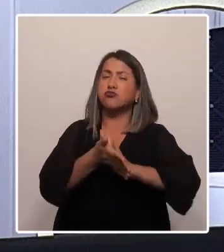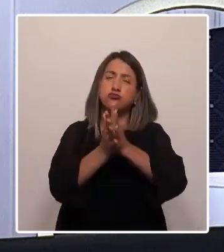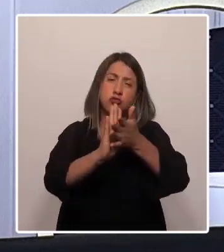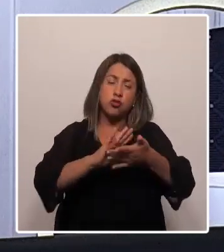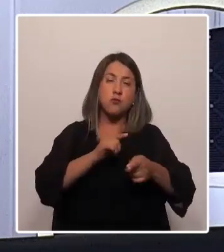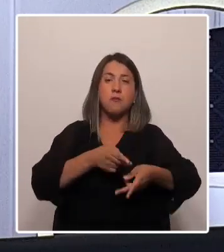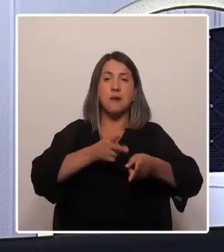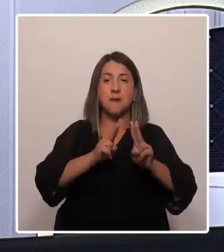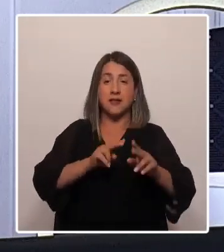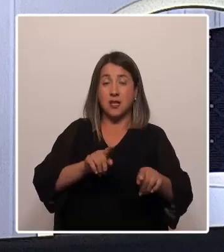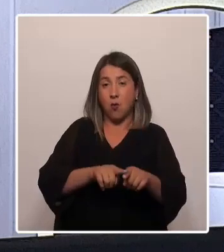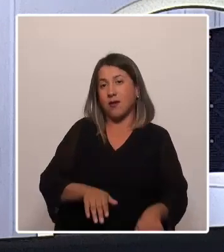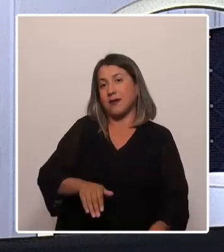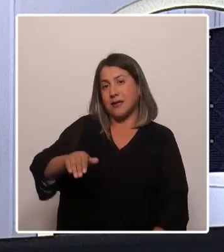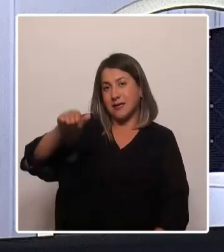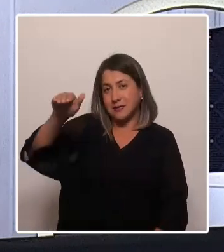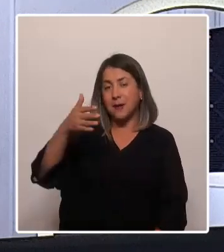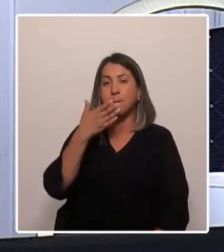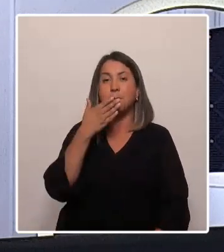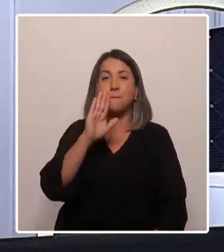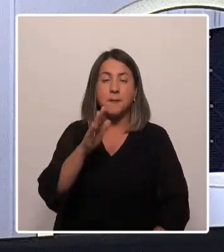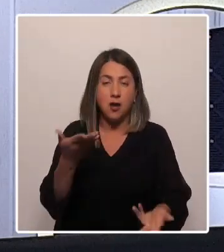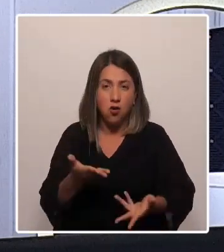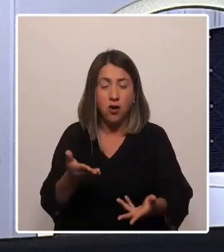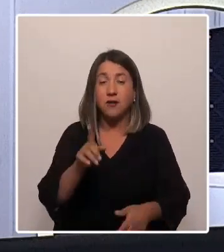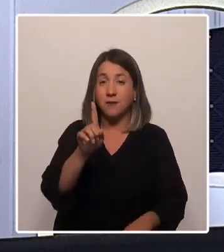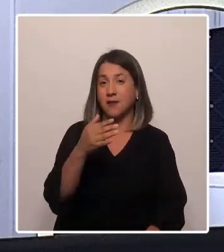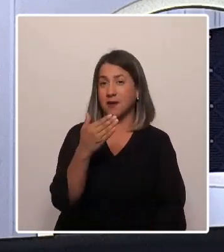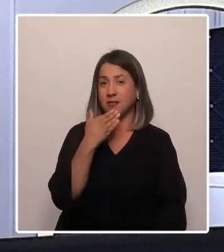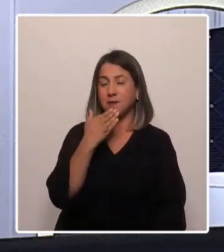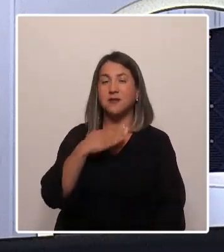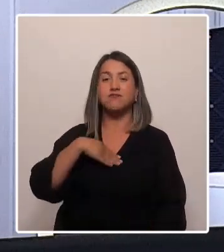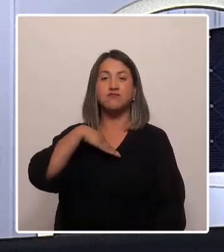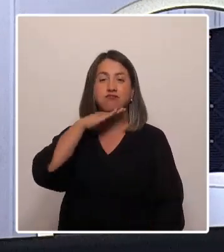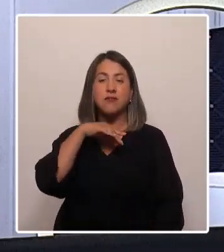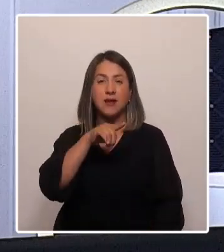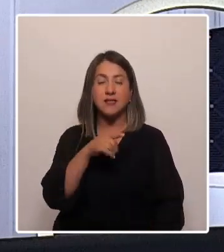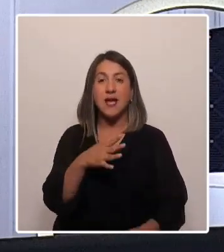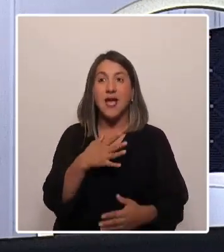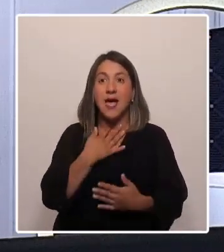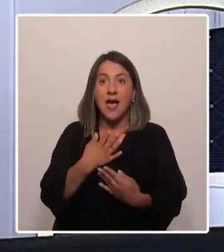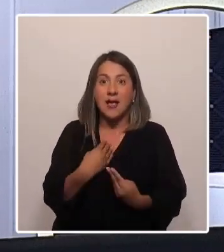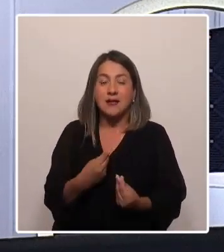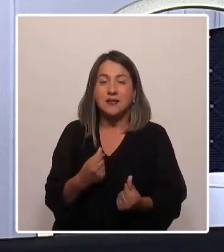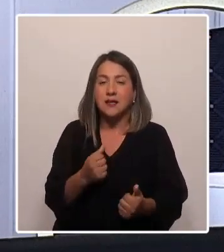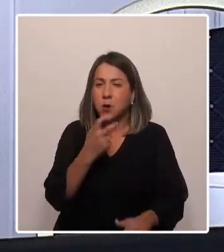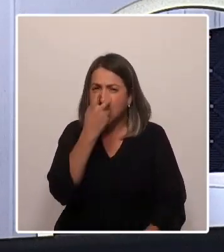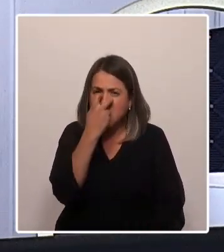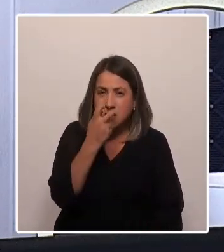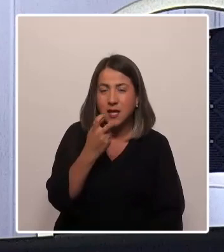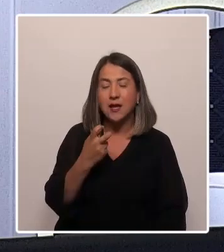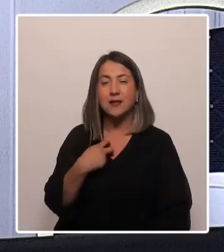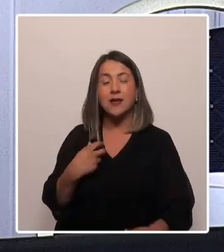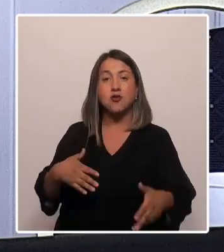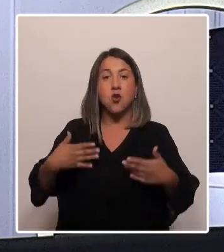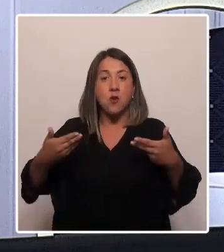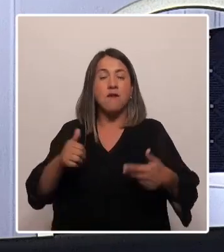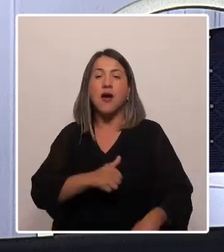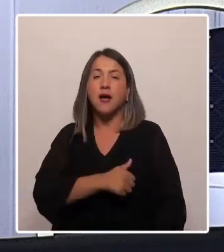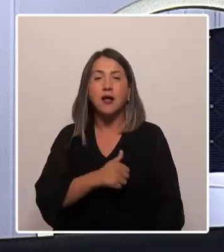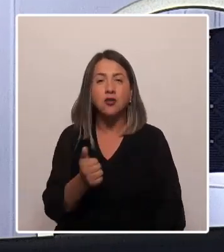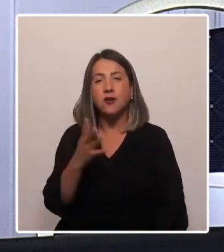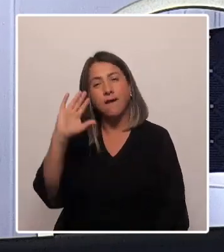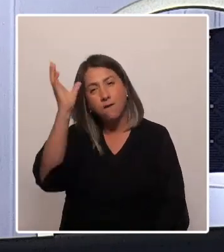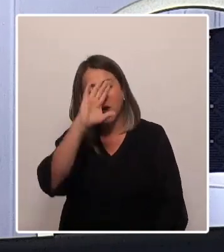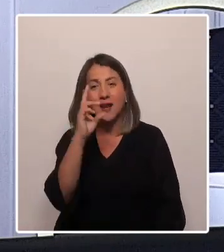crecer, mejorar, pero también satisfacer esa ansia y curiosidad que nos mueve a tantos a la búsqueda y creación de